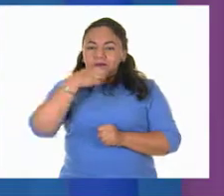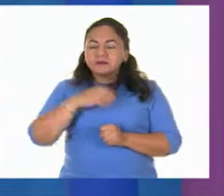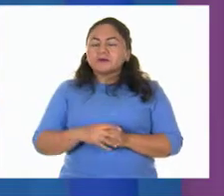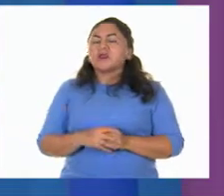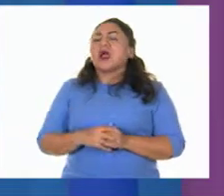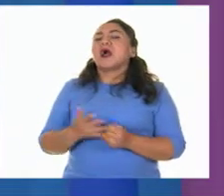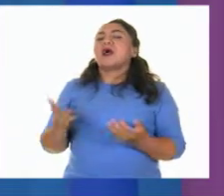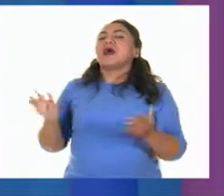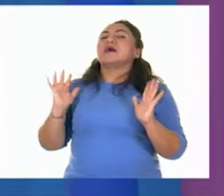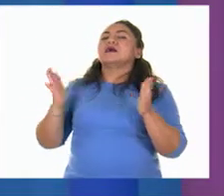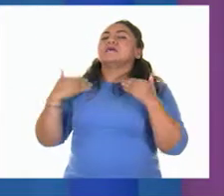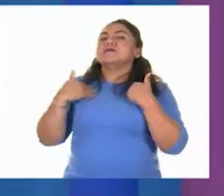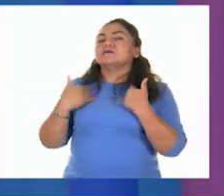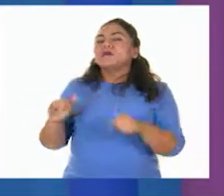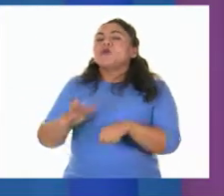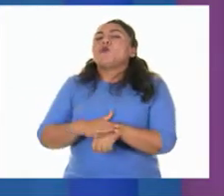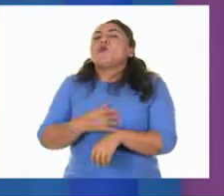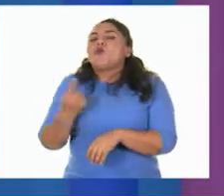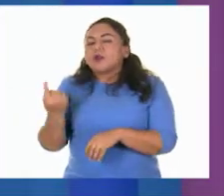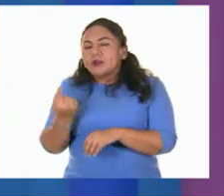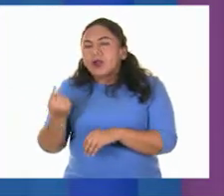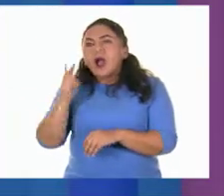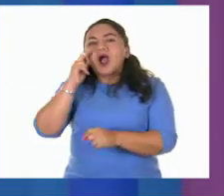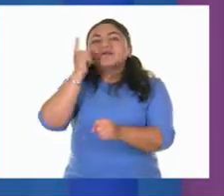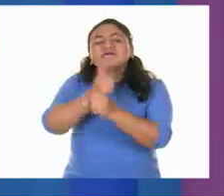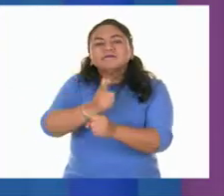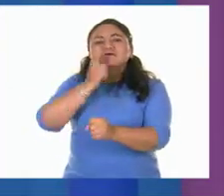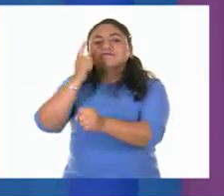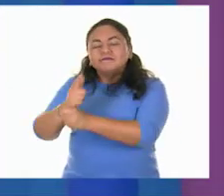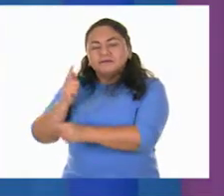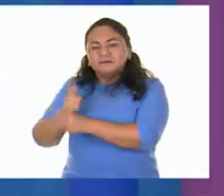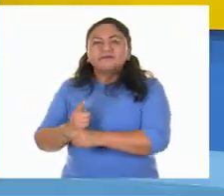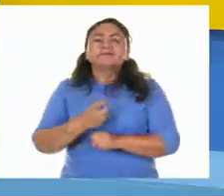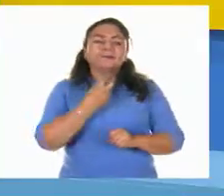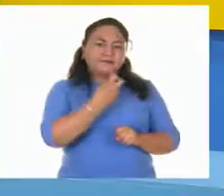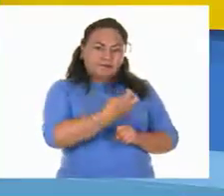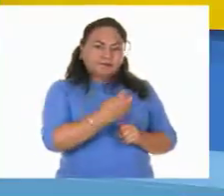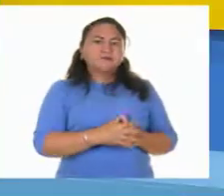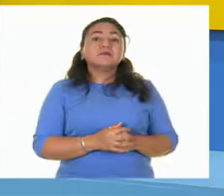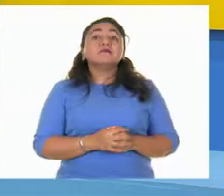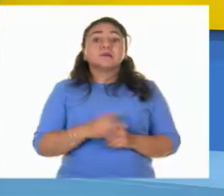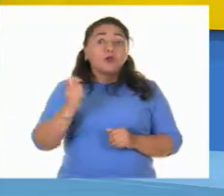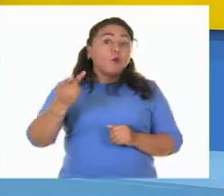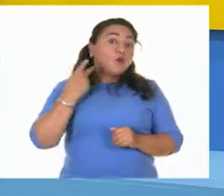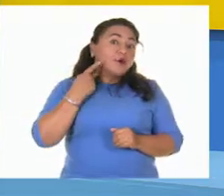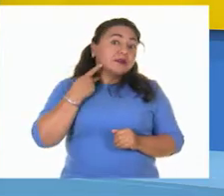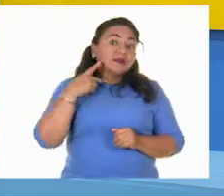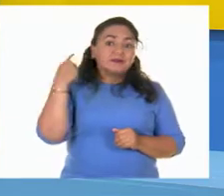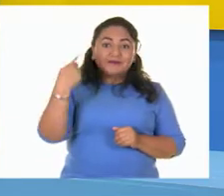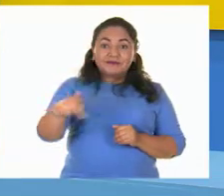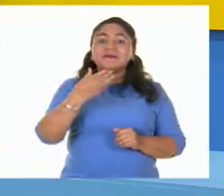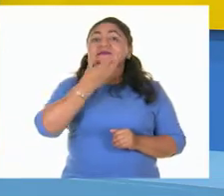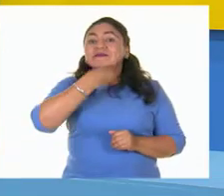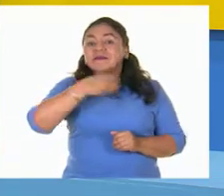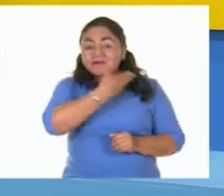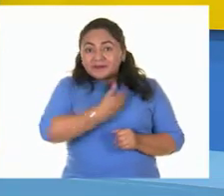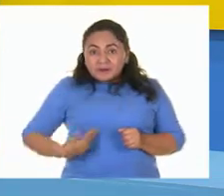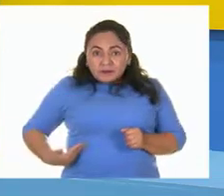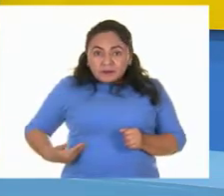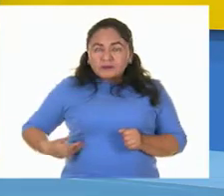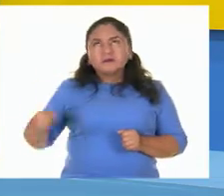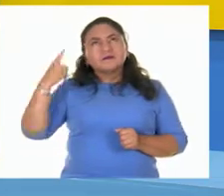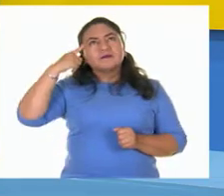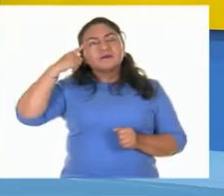esto. Ahora debemos entender cómo ocurrió este hecho, ¿no? Claro. La política agraria de Cárdenas buscaba establecer